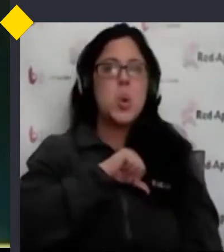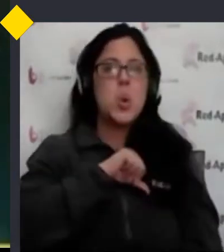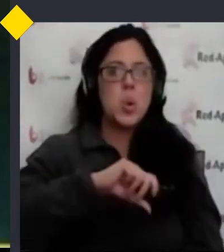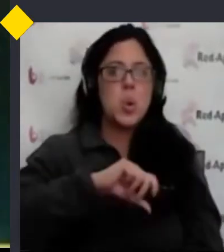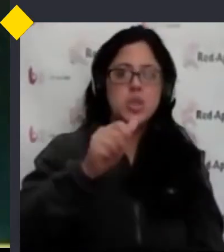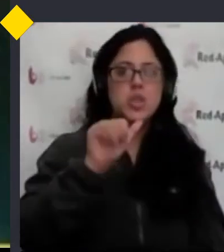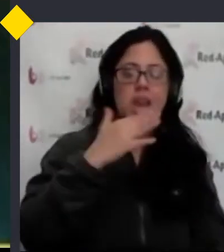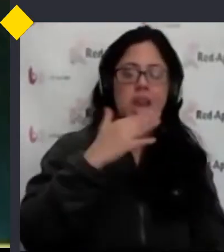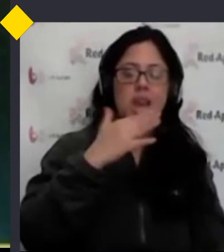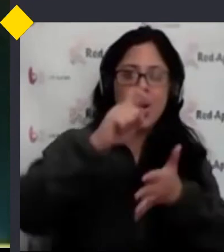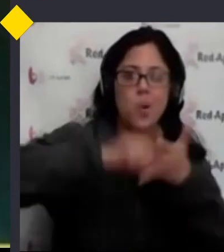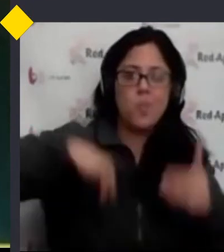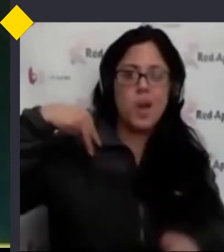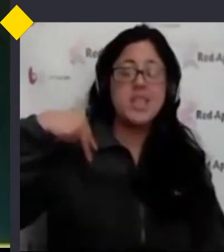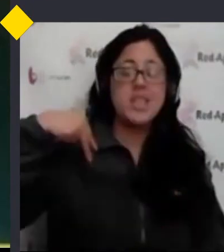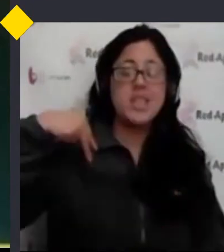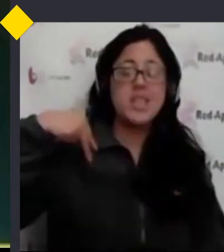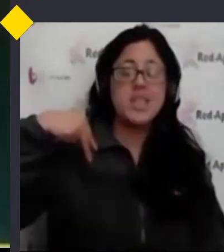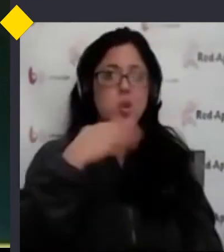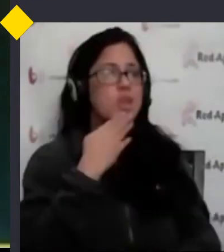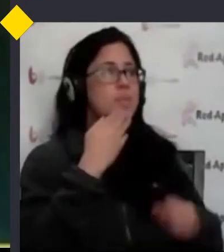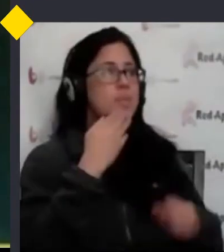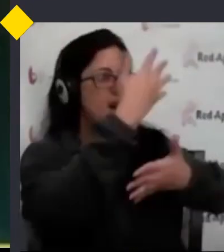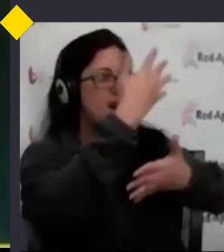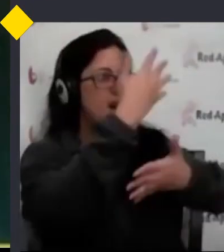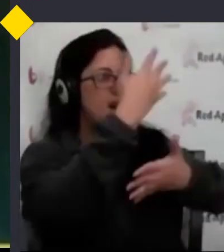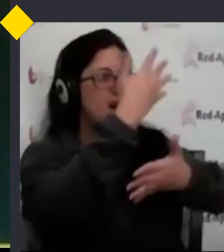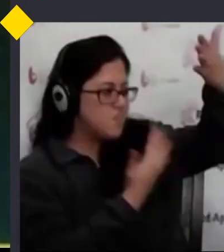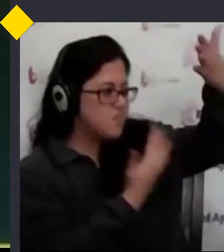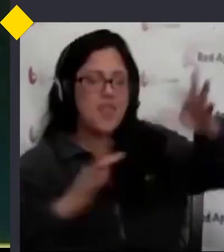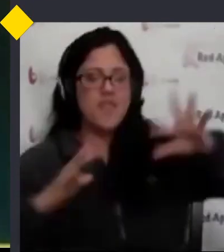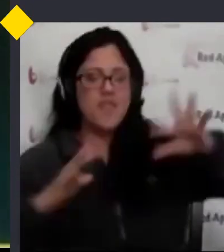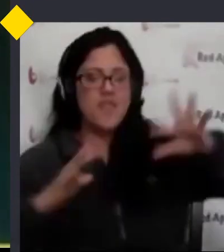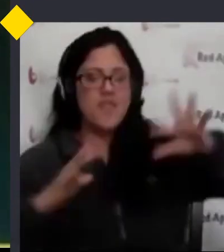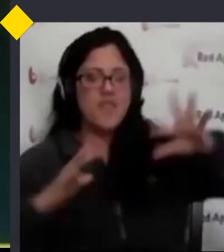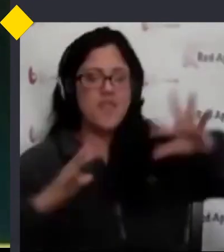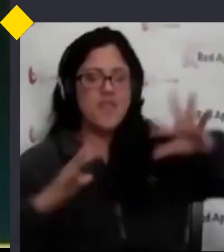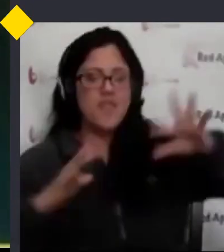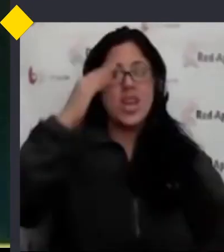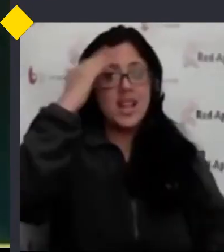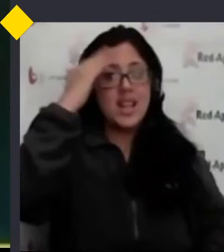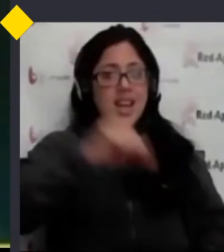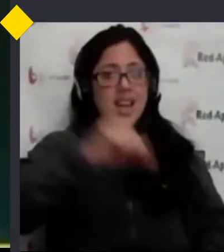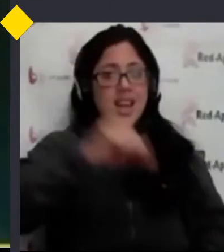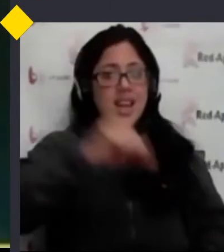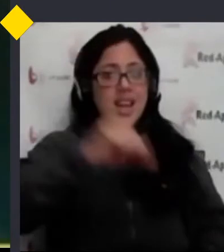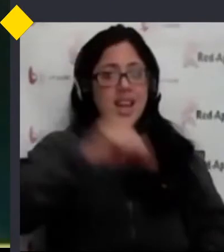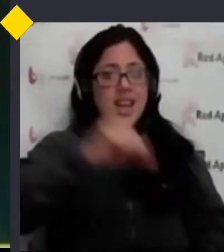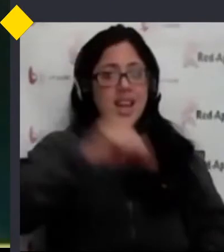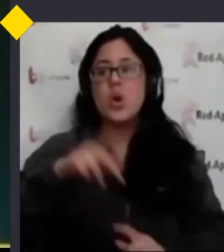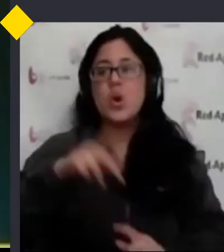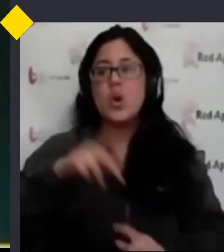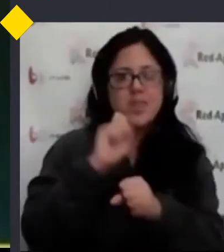ponerlo en el newsletter, felicitaciones en el Día del Orgullo a toda la diversidad de nuestros trabajadores, algo que cuesta 0 pesos